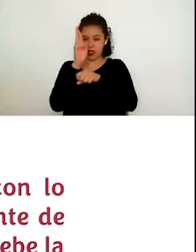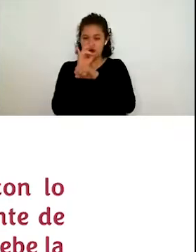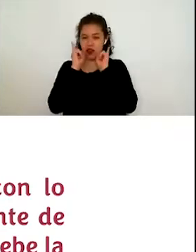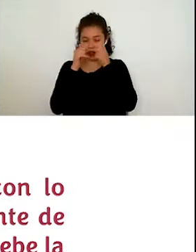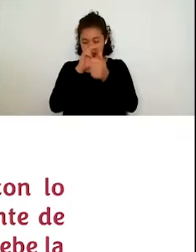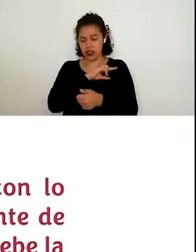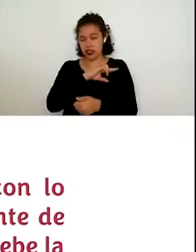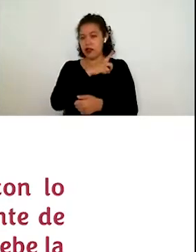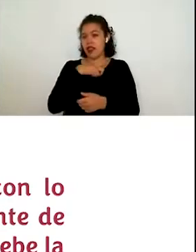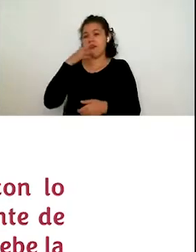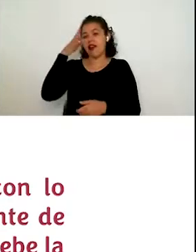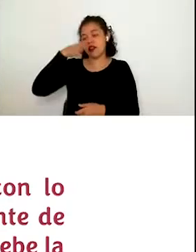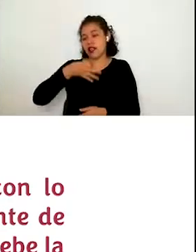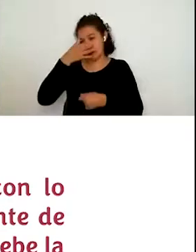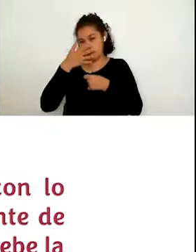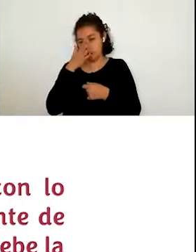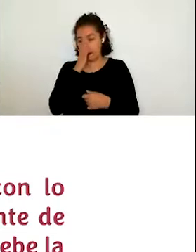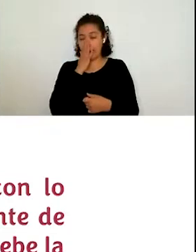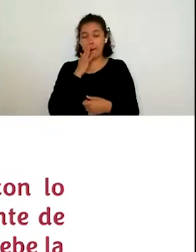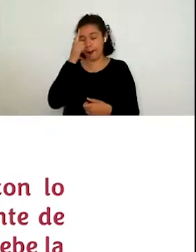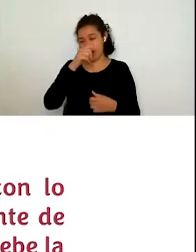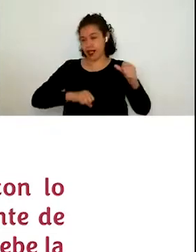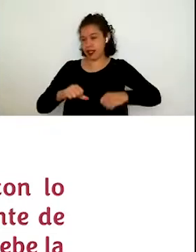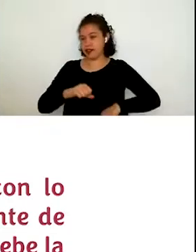esta actividad.